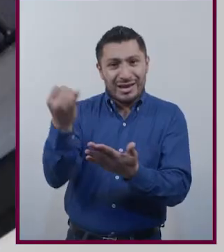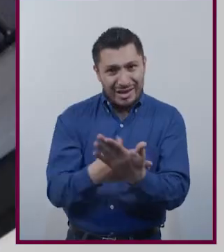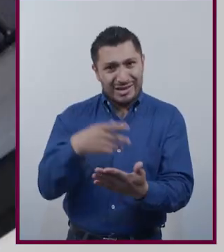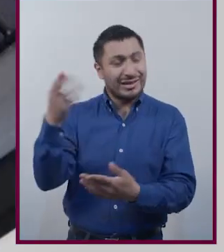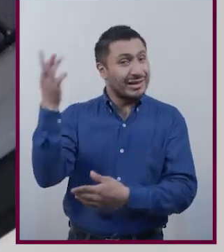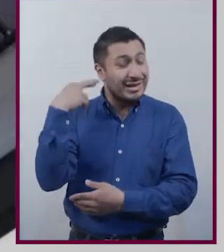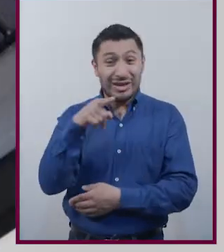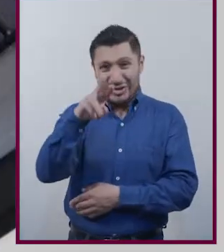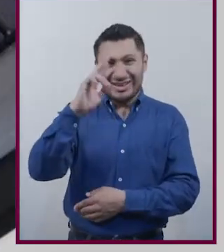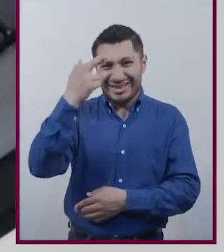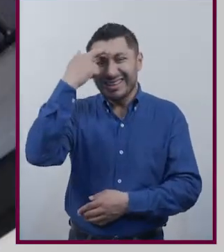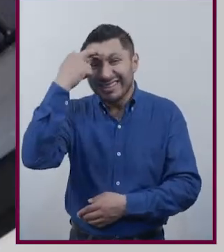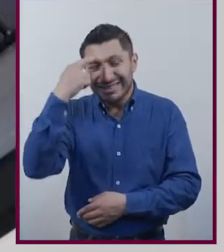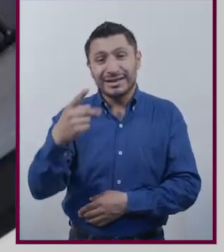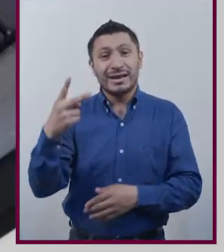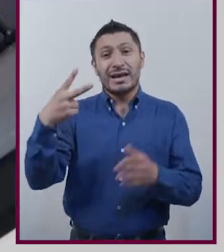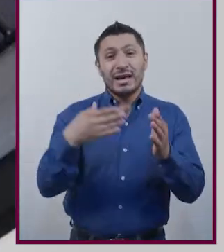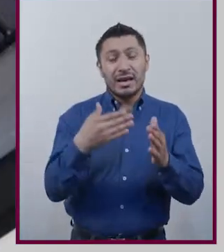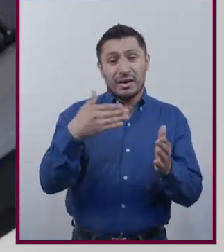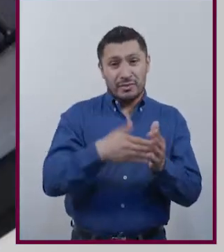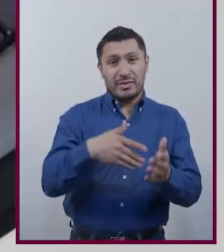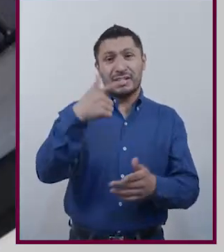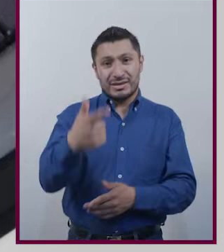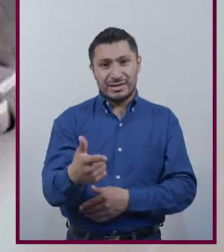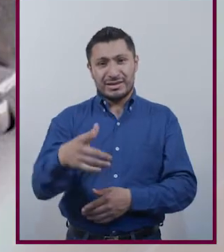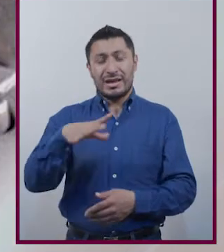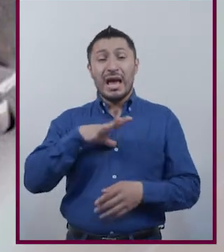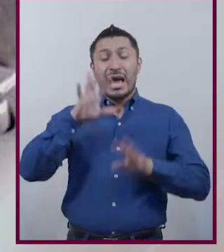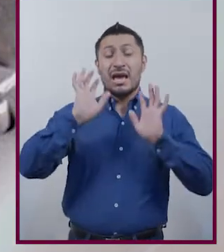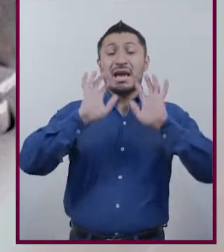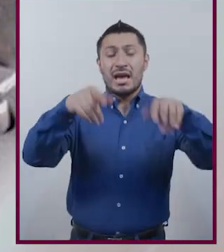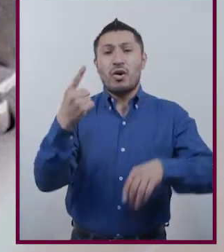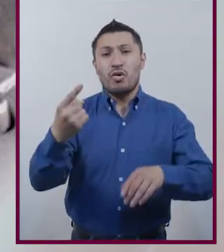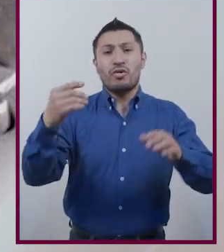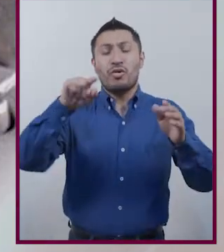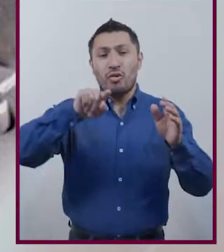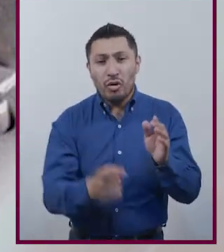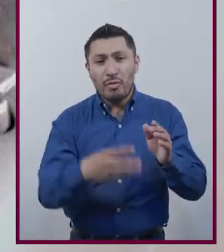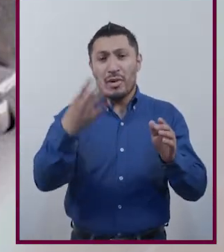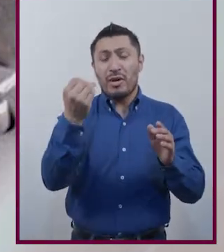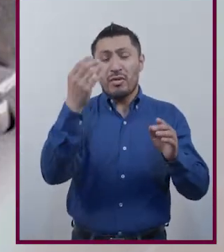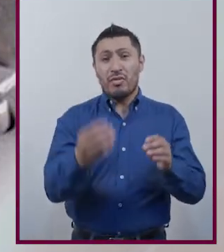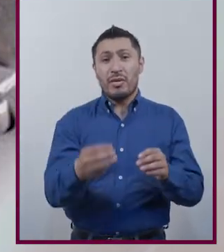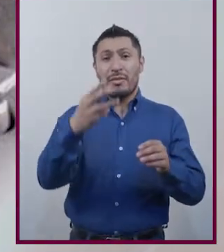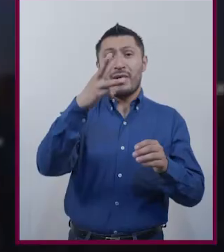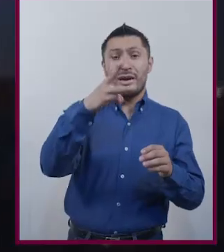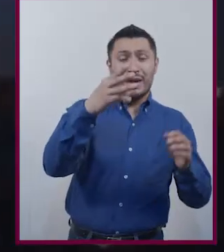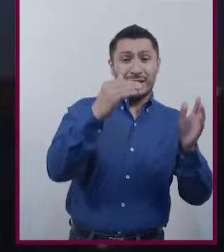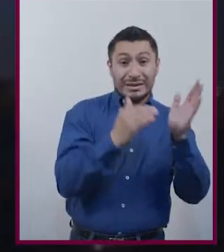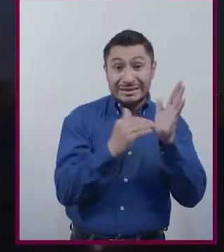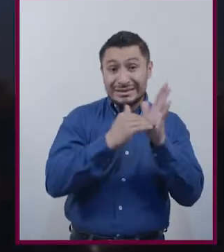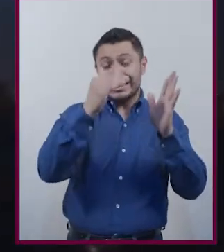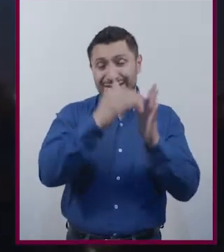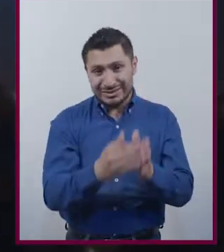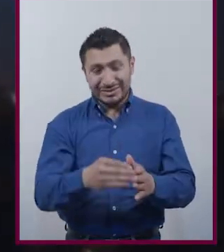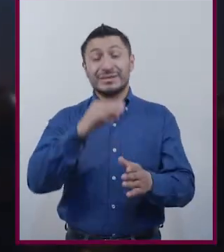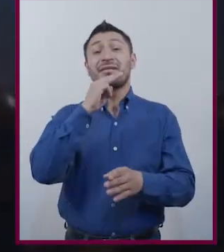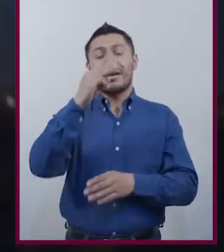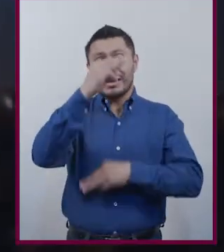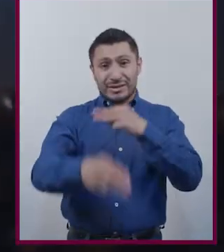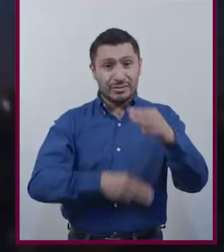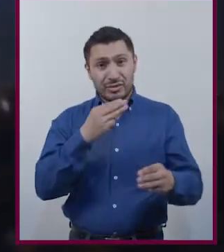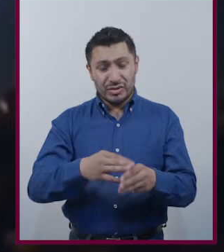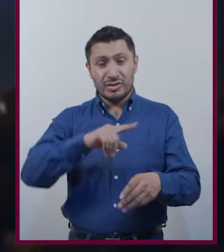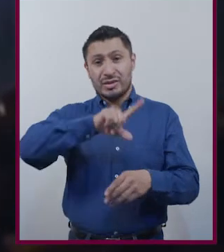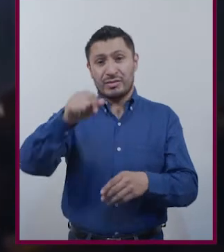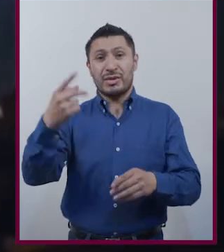recuerdas? Para el año 2007 se registraron 1,9 trillones de mensajes en todo el mundo. Y justo en el año 2007